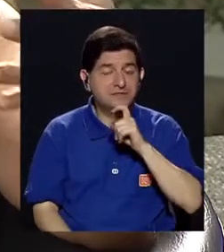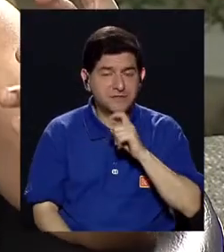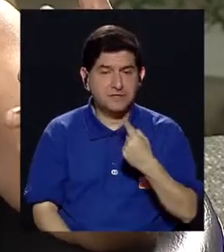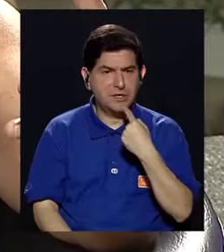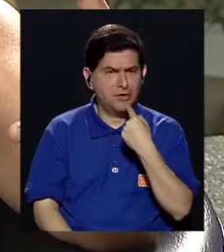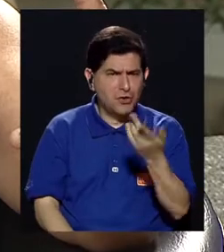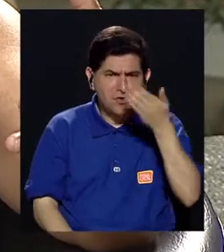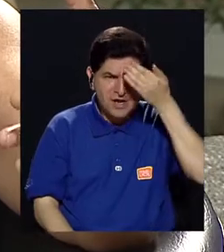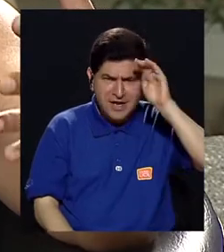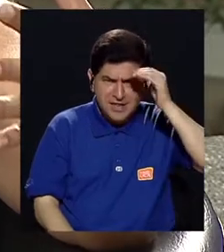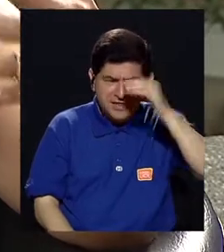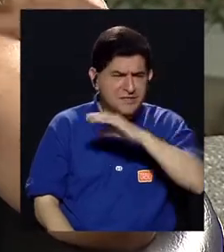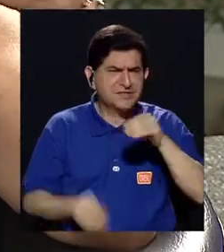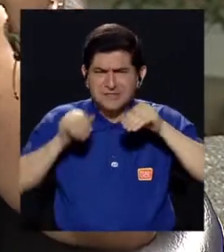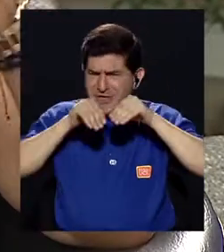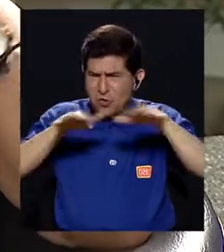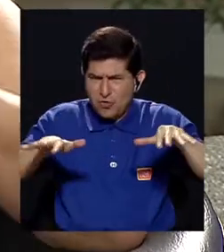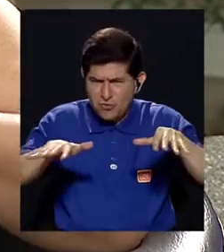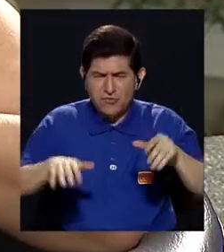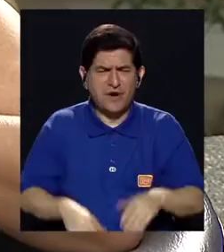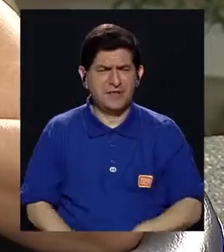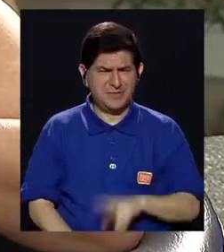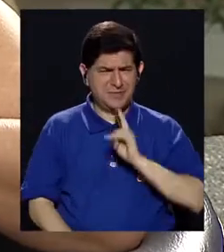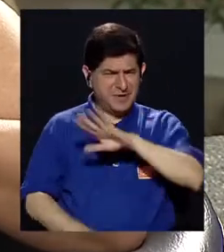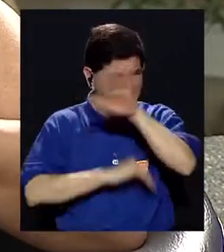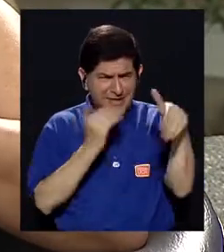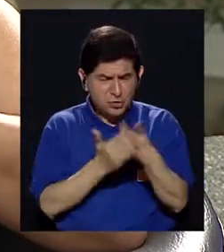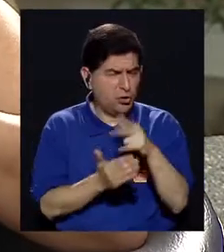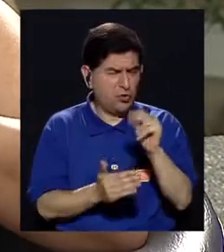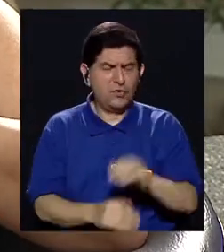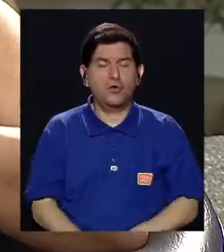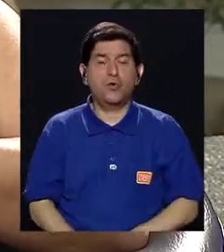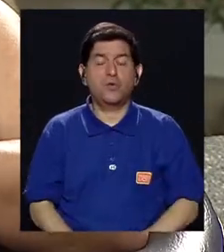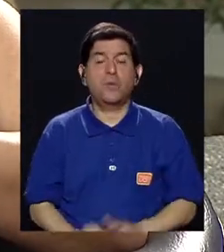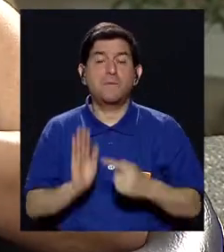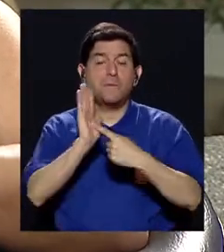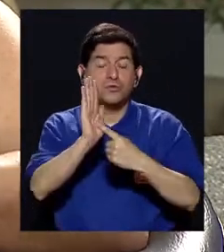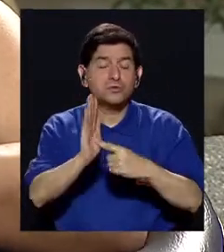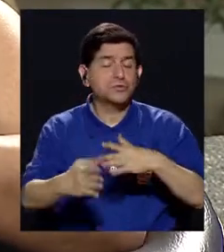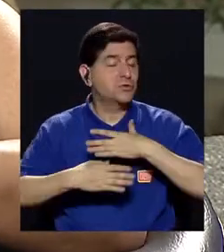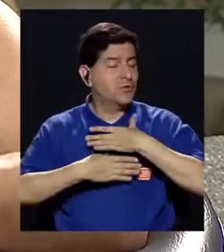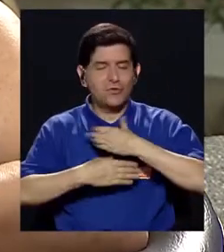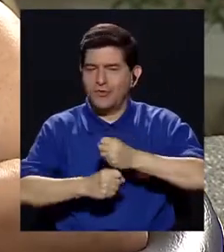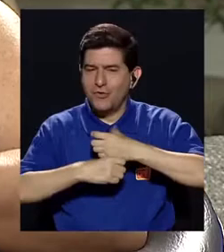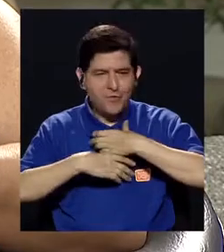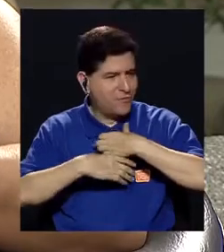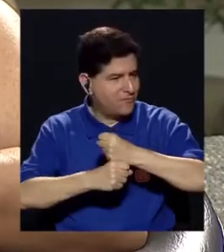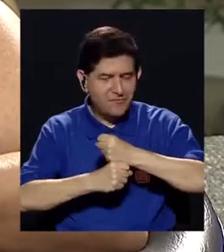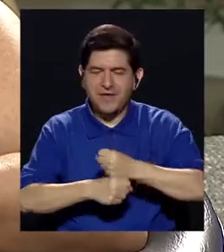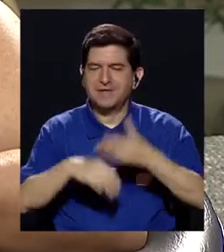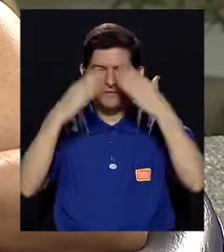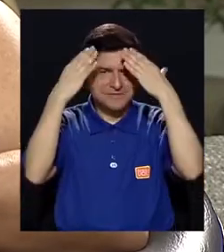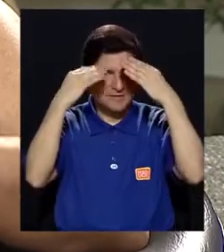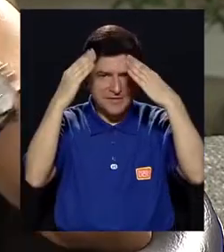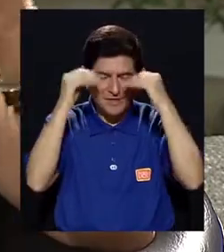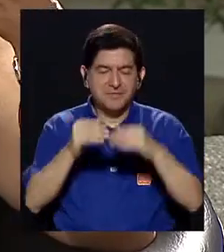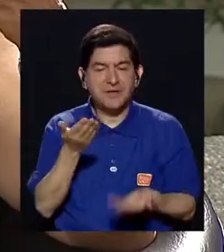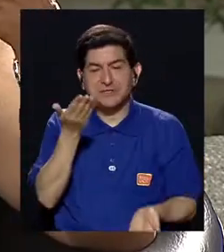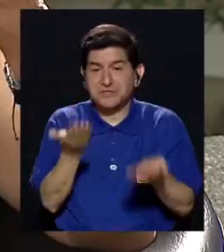ni todo lo que dicen las redes, y que más bien, si algo nos enseñó fue a desconfiar de la información que